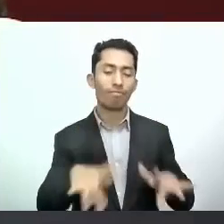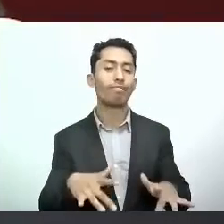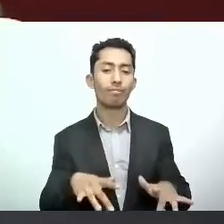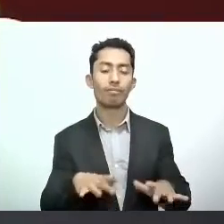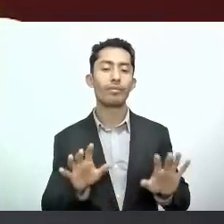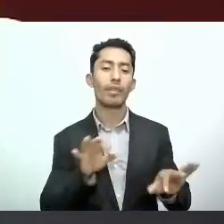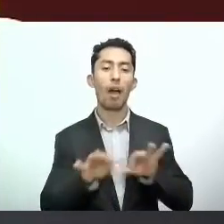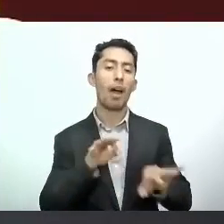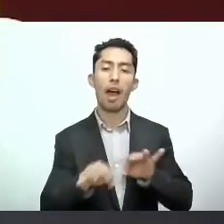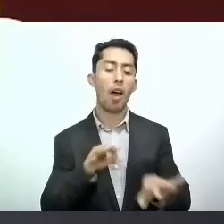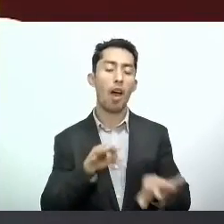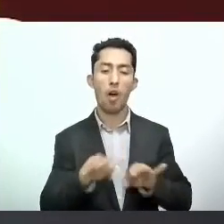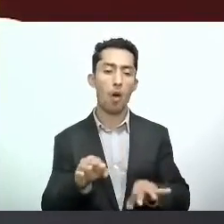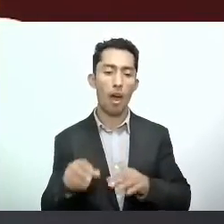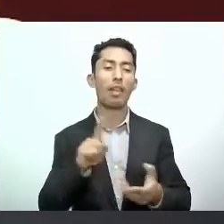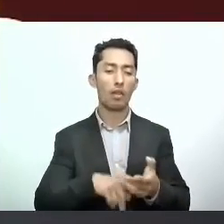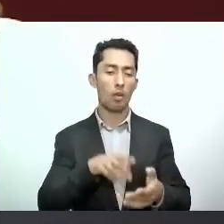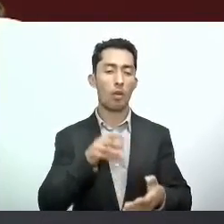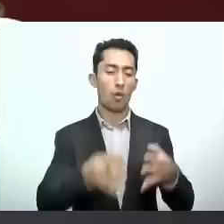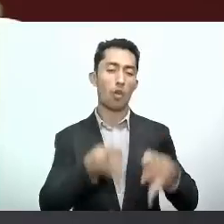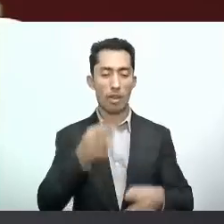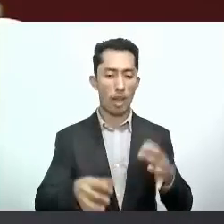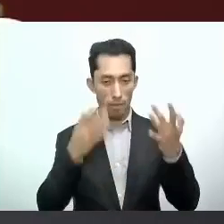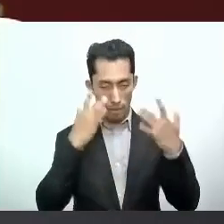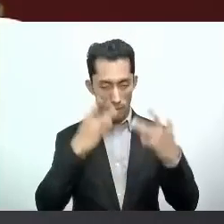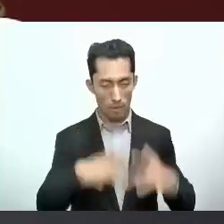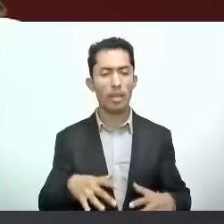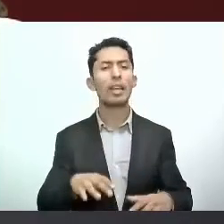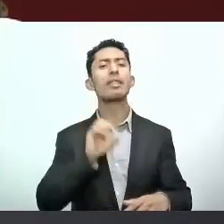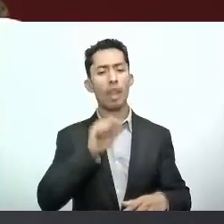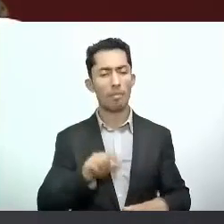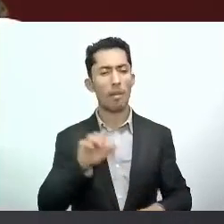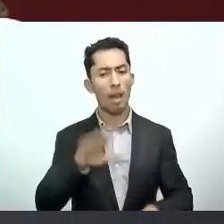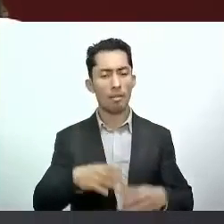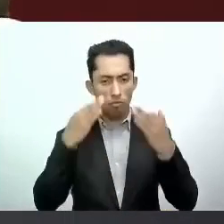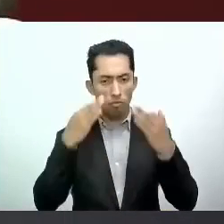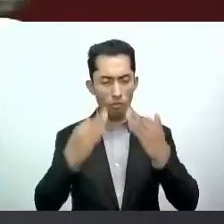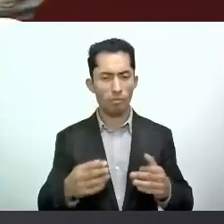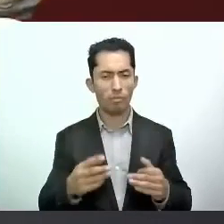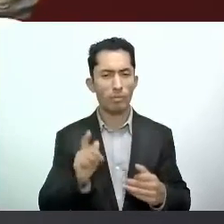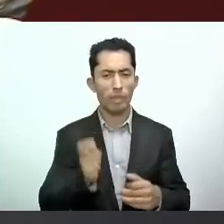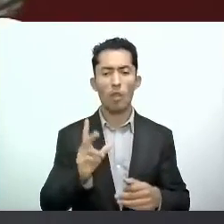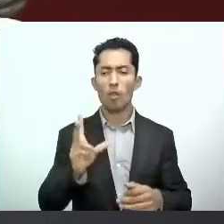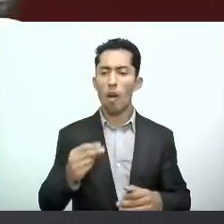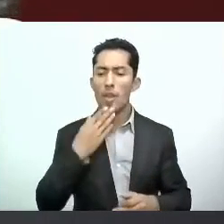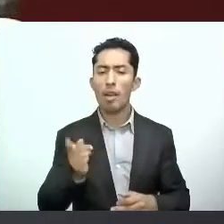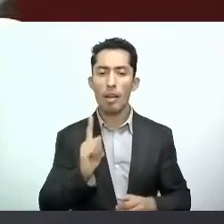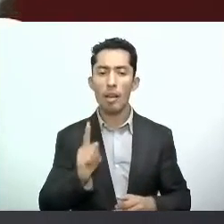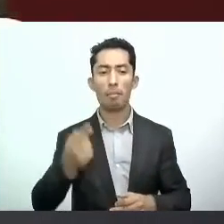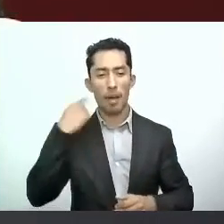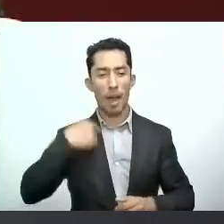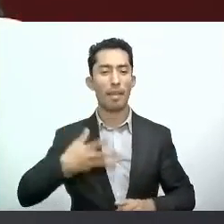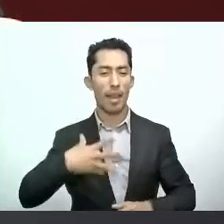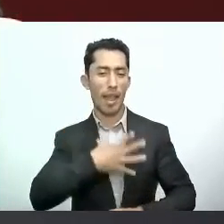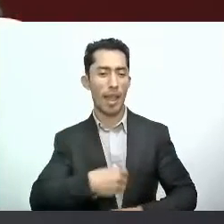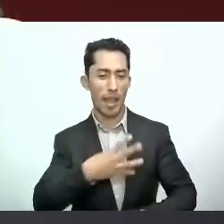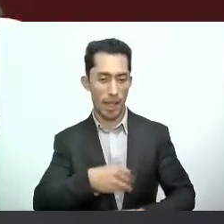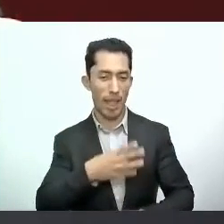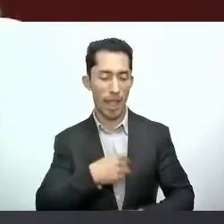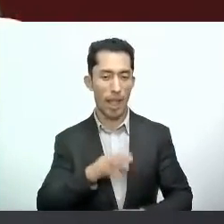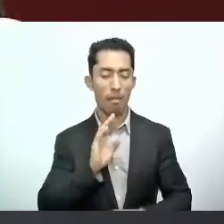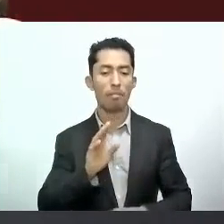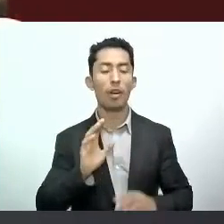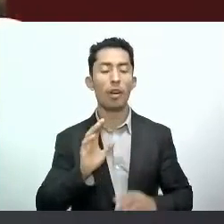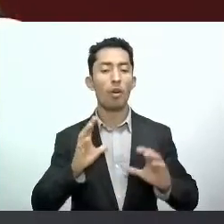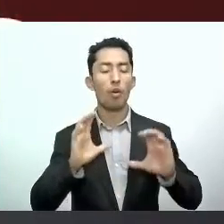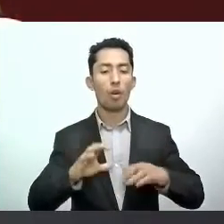laboral judicial. Incluso veíamos que no habían las condiciones para maternar, ¿no? Había, en lugar en el